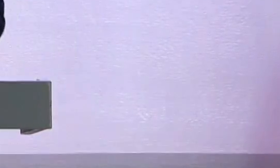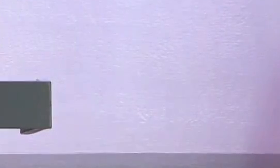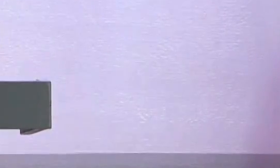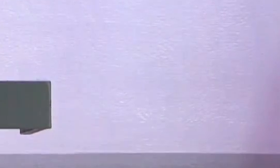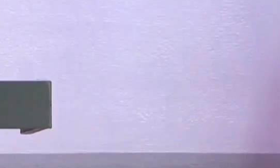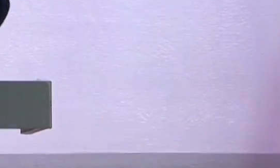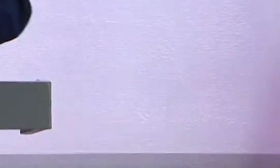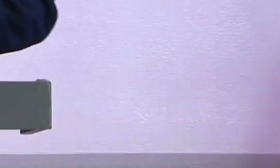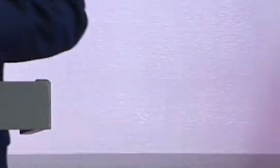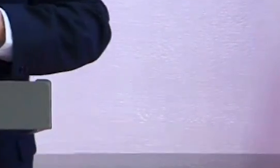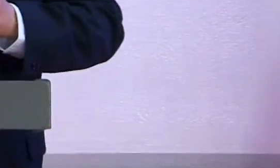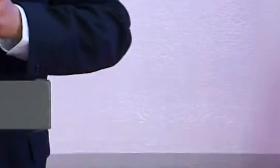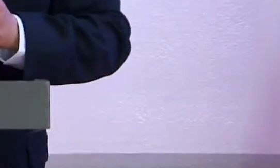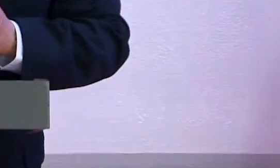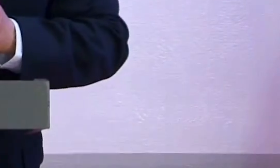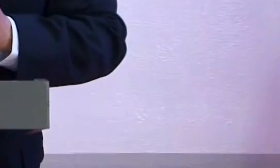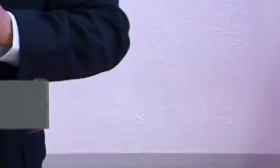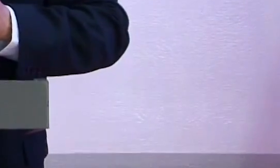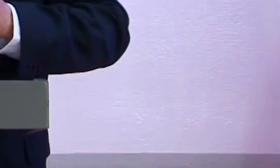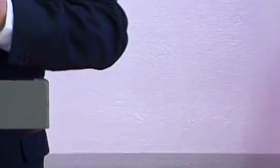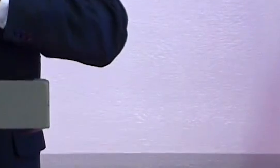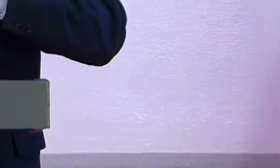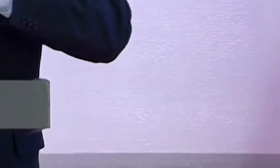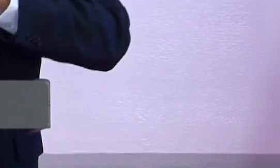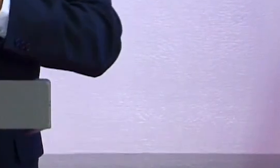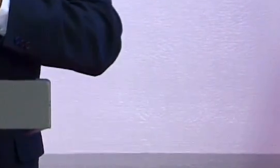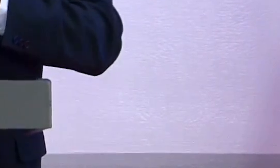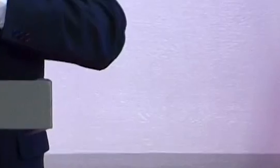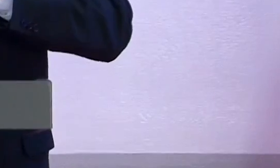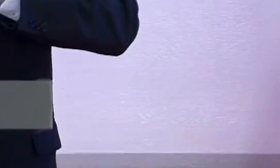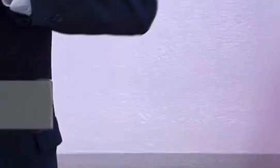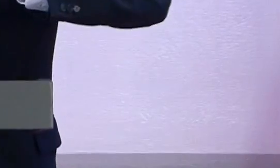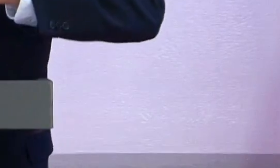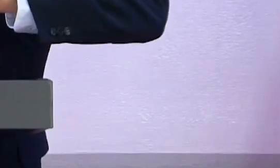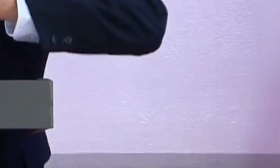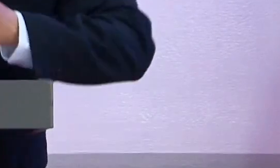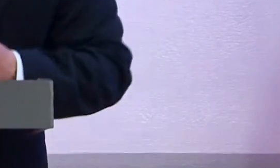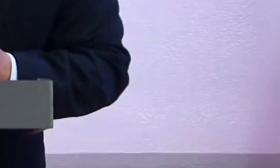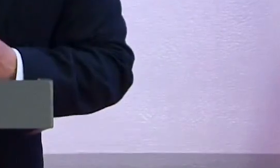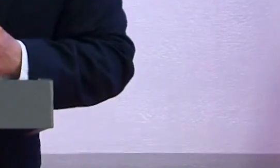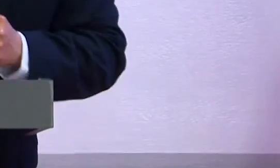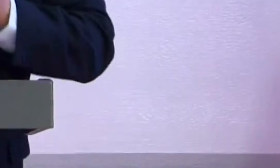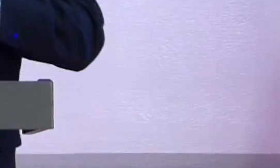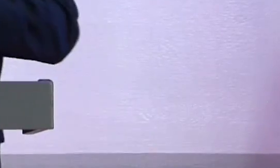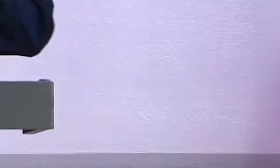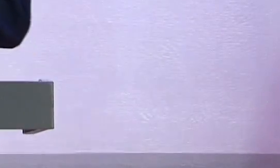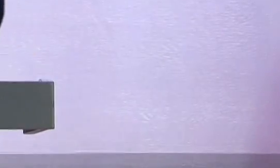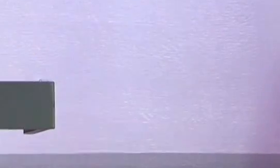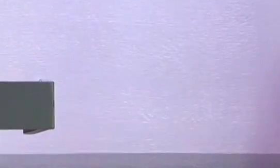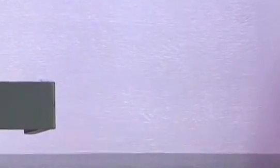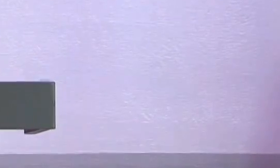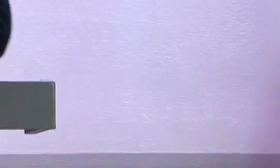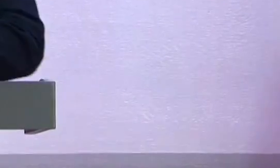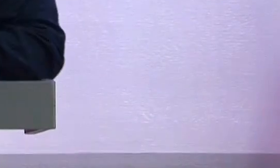jueces capítulo que le dije 14 versículos del 1 en adelante cuando lo hay en control desde un fuerte amén y damos lectura la